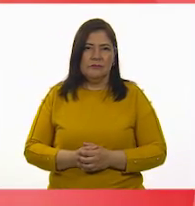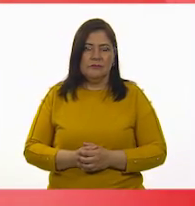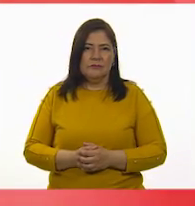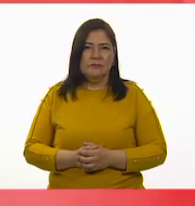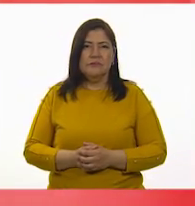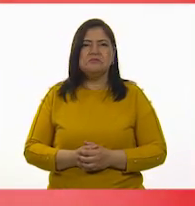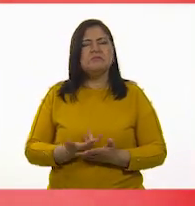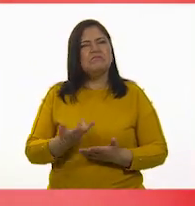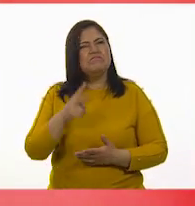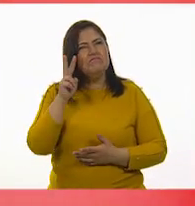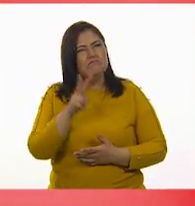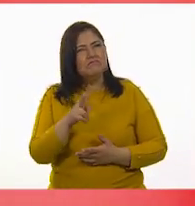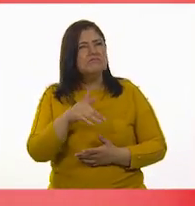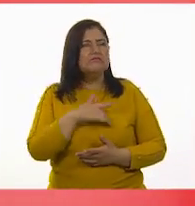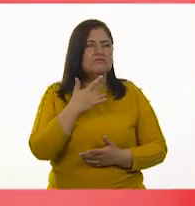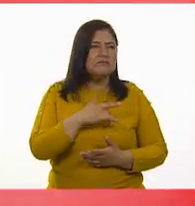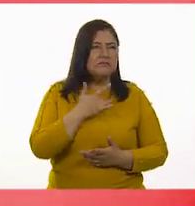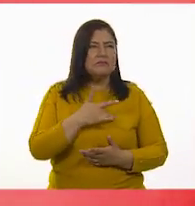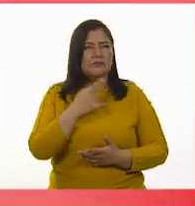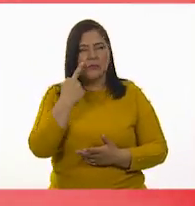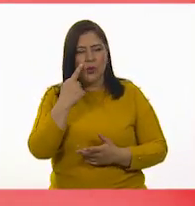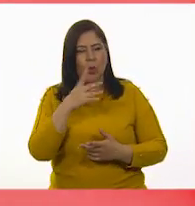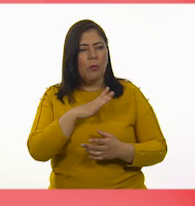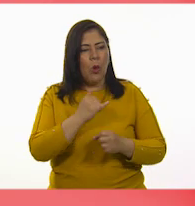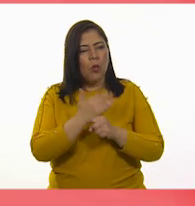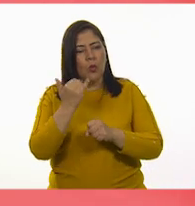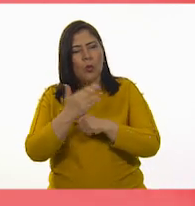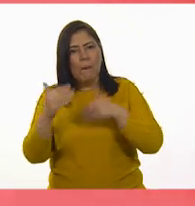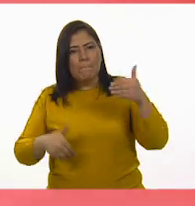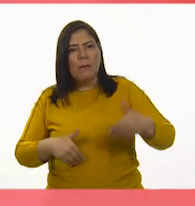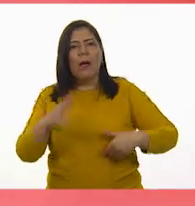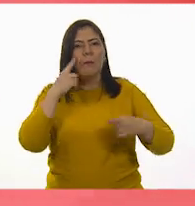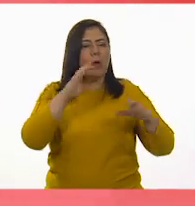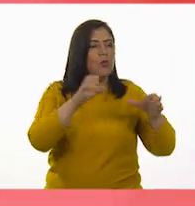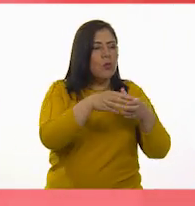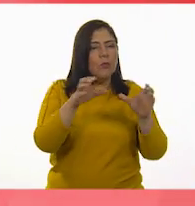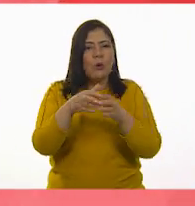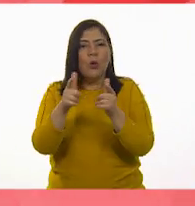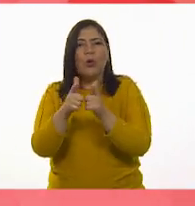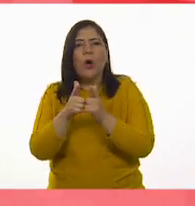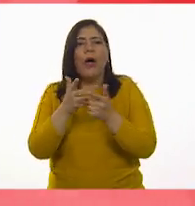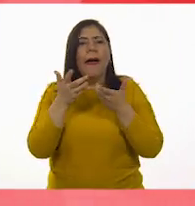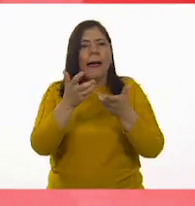Con tanto malestar, evidentemente salieron varios grupos conspiradores que buscaban la